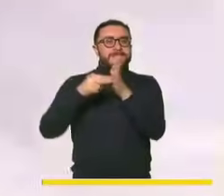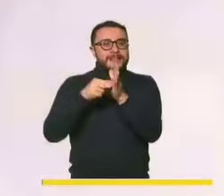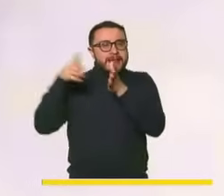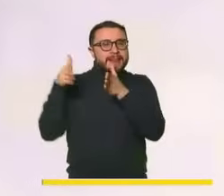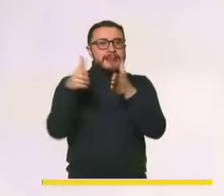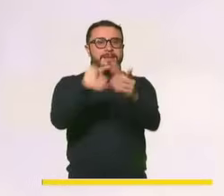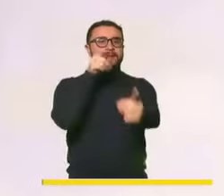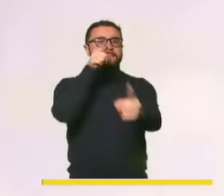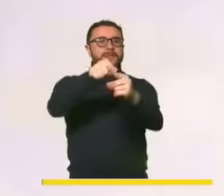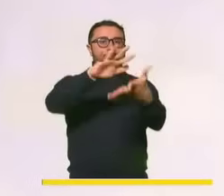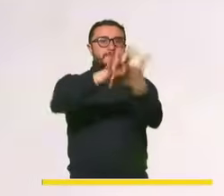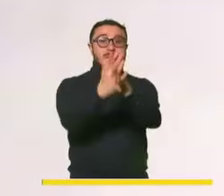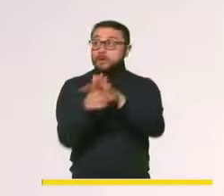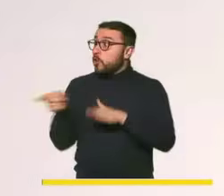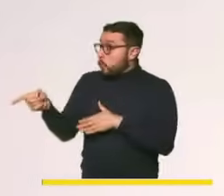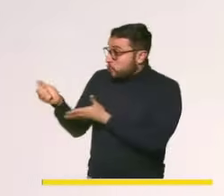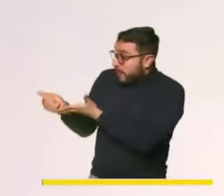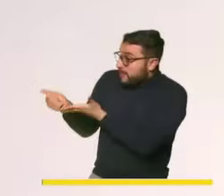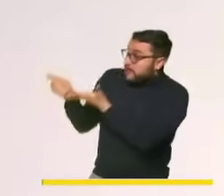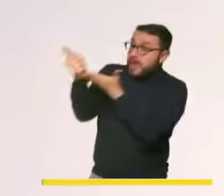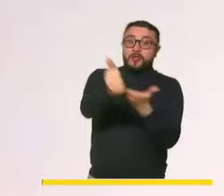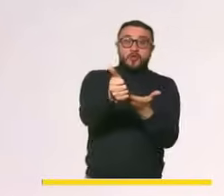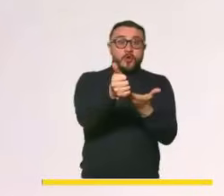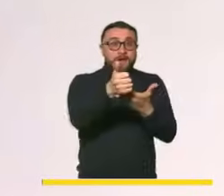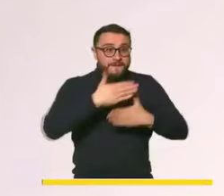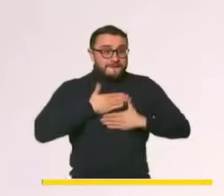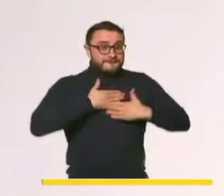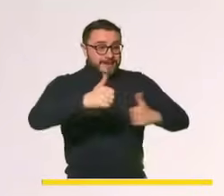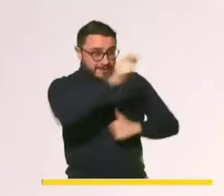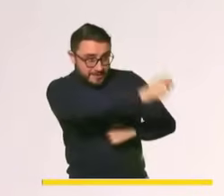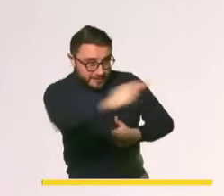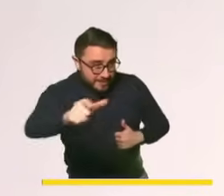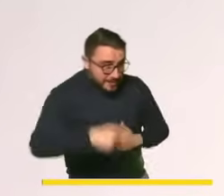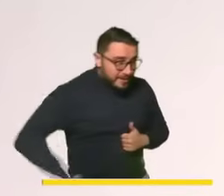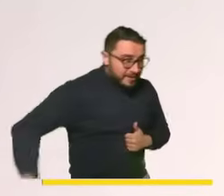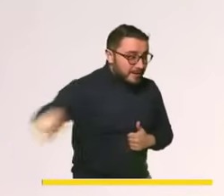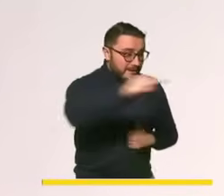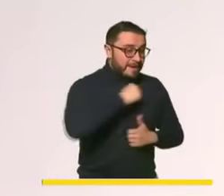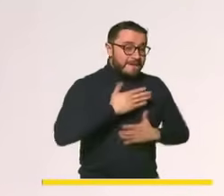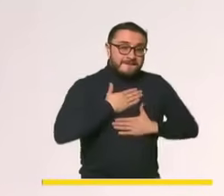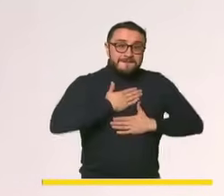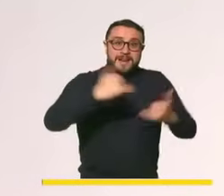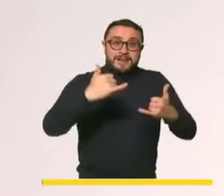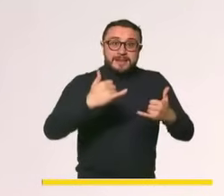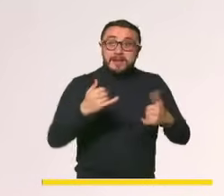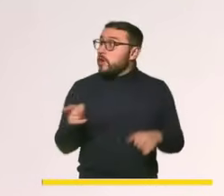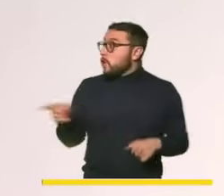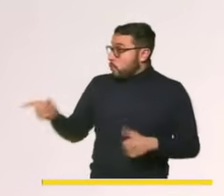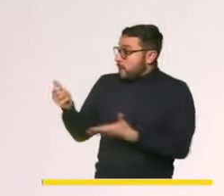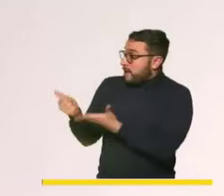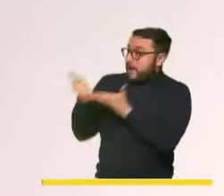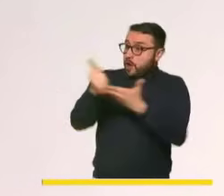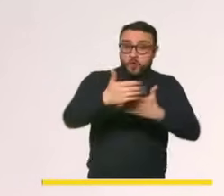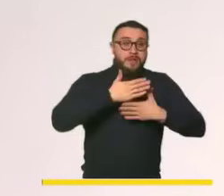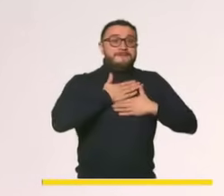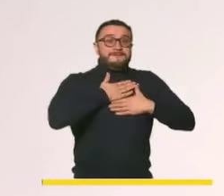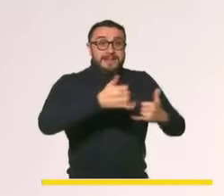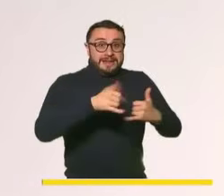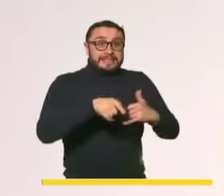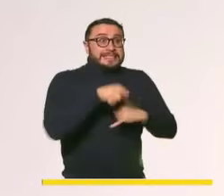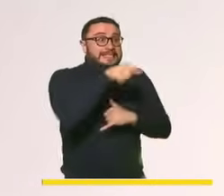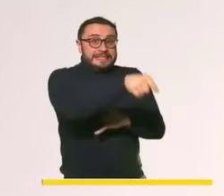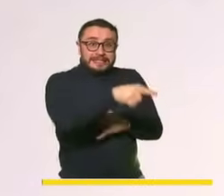Usted ayuda a hacer feliz a otra gente. Y cuando uno hace feliz a otra gente,